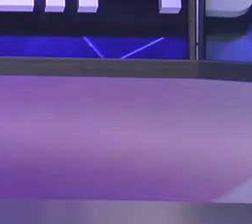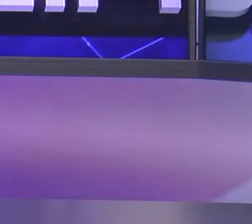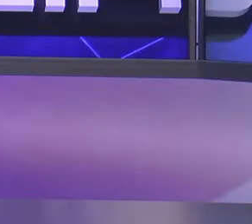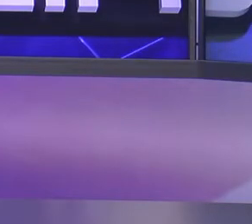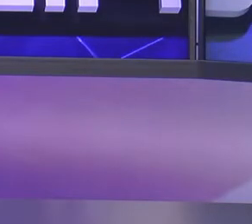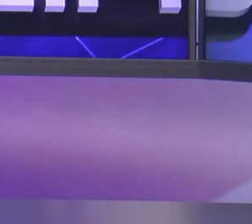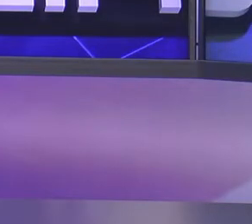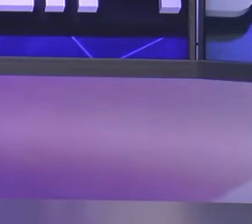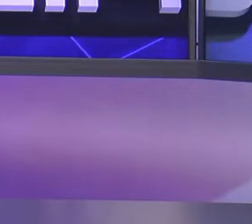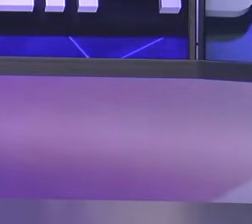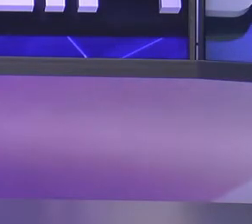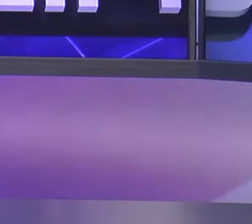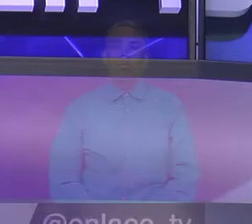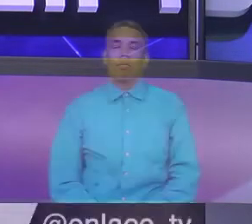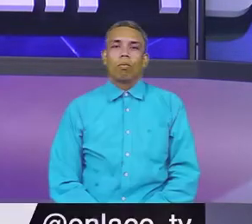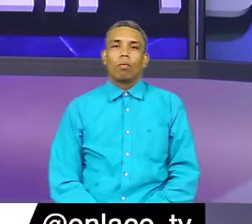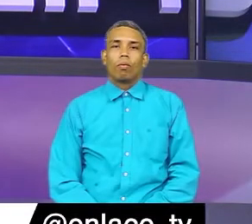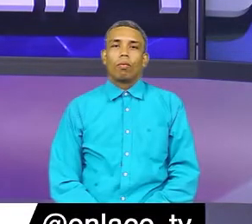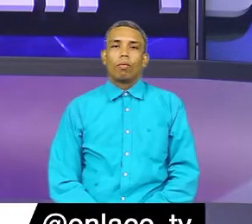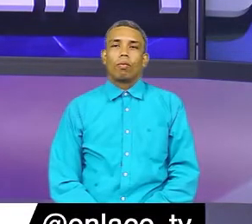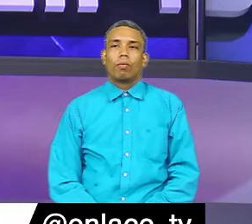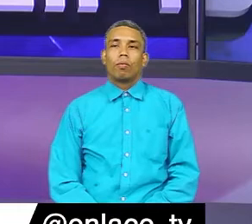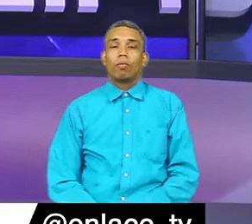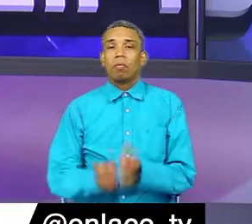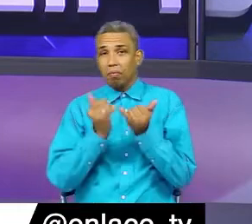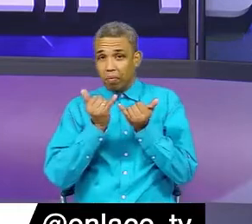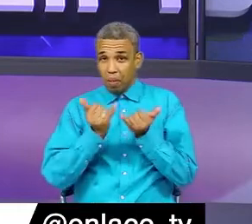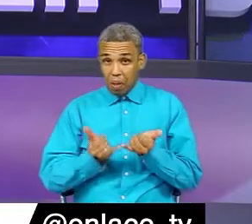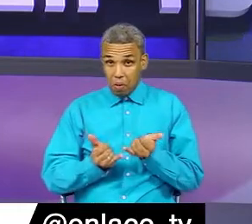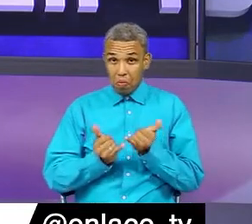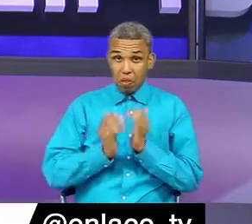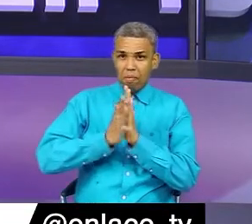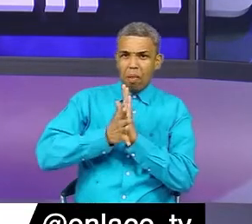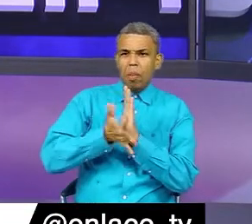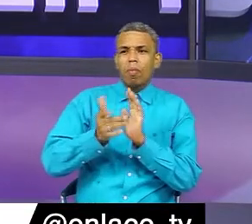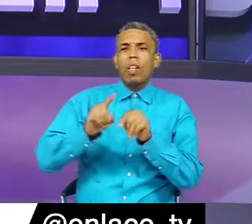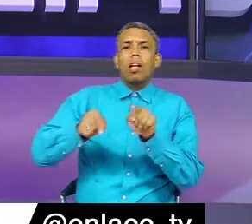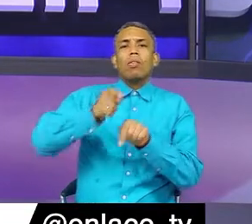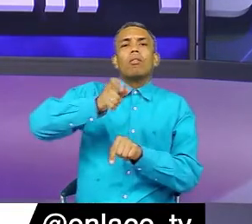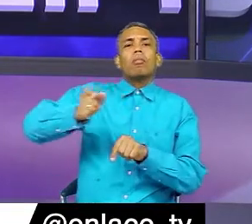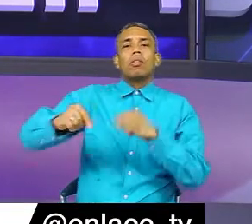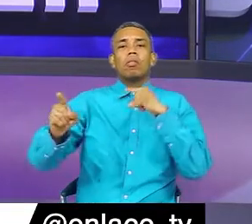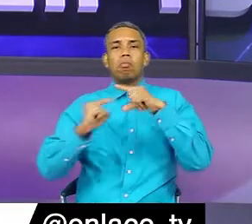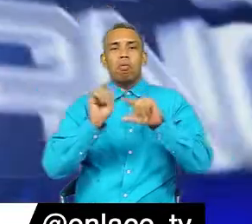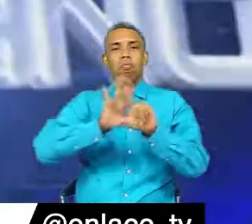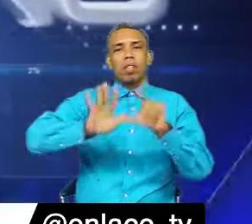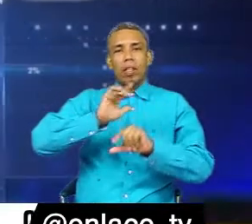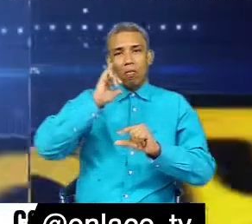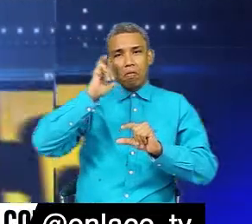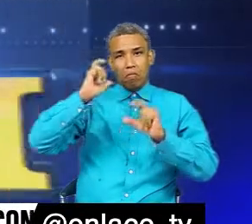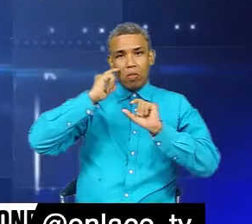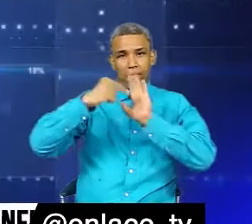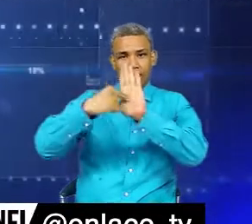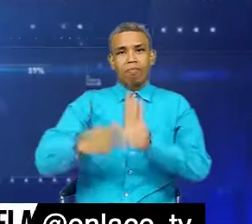Regresamos con la información Enlace Noticias y a continuación les presentamos nuestra sección de reporteros ciudadanos.